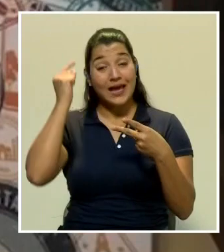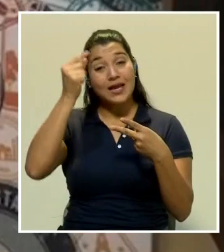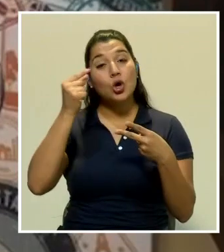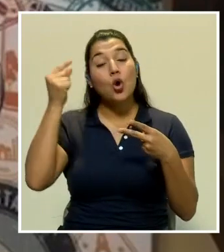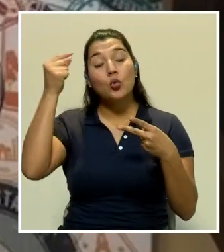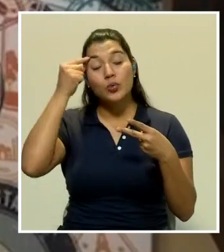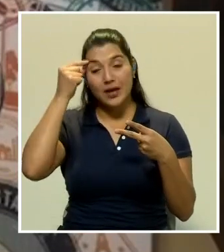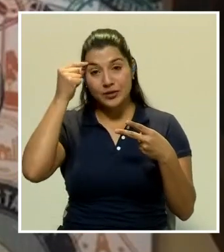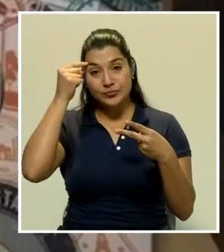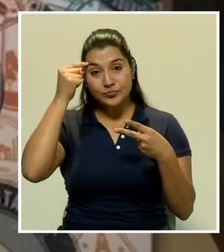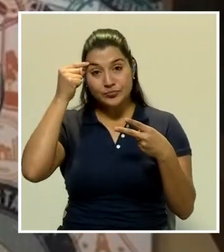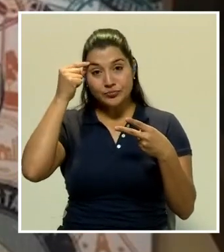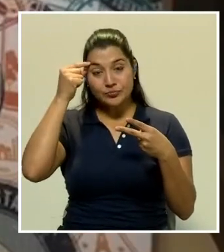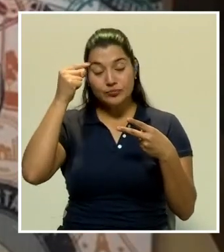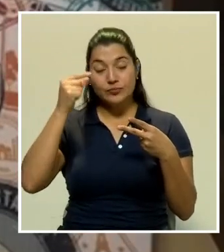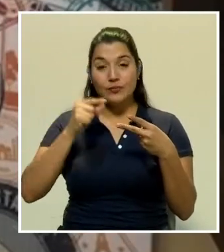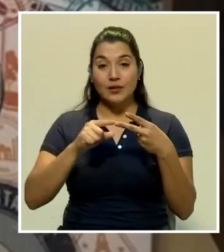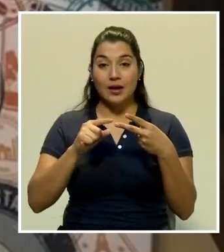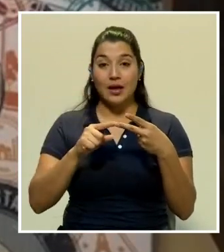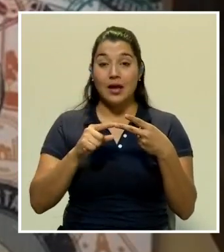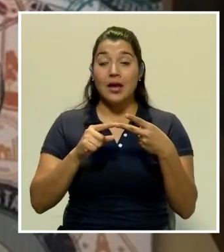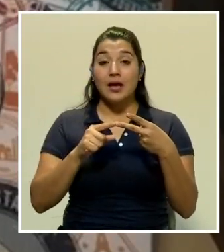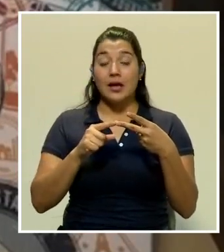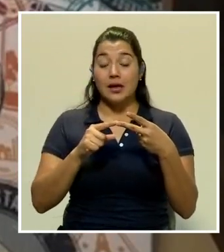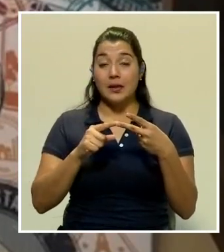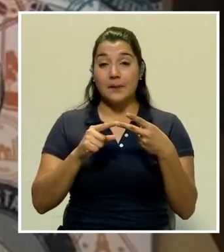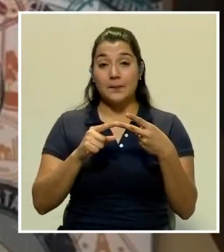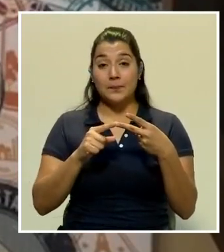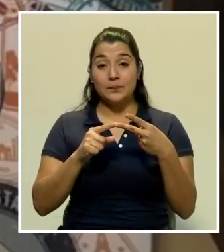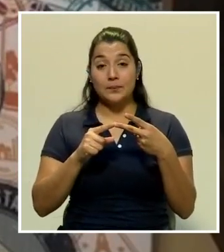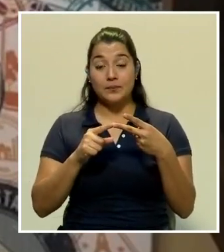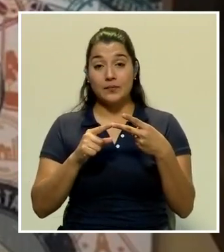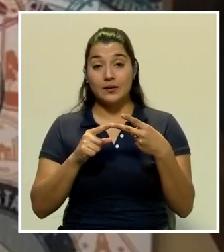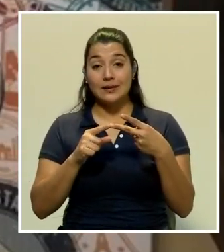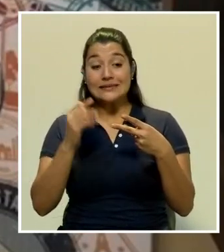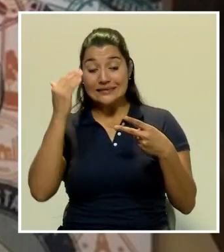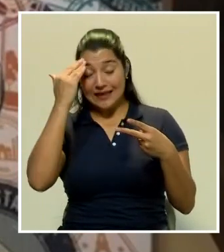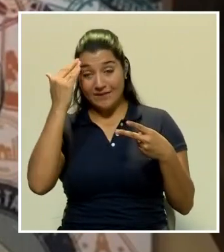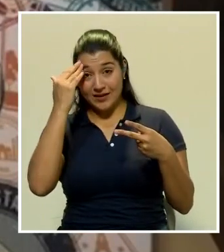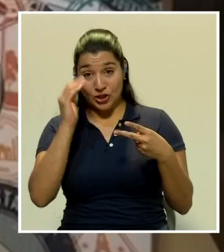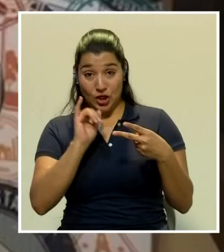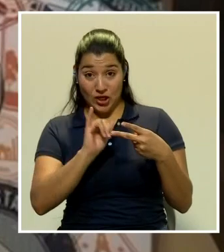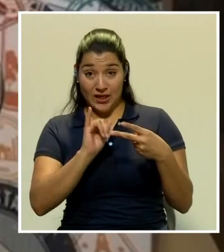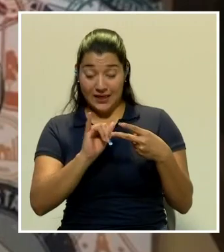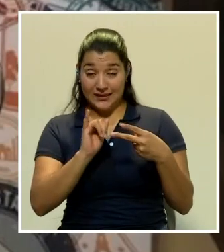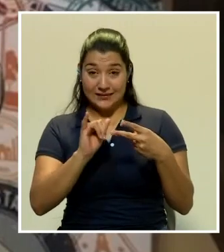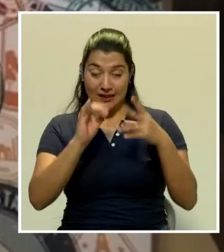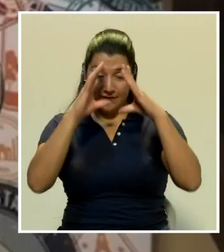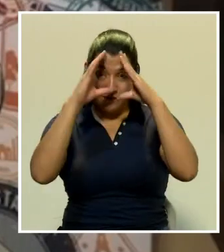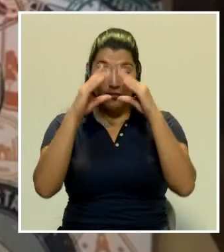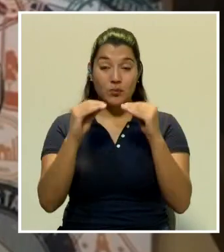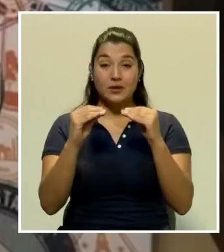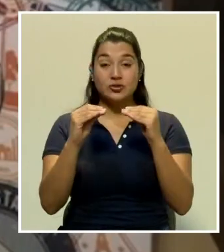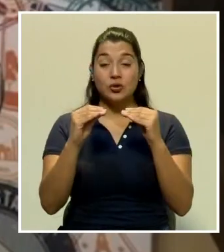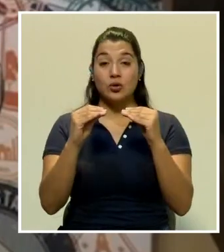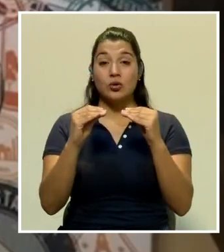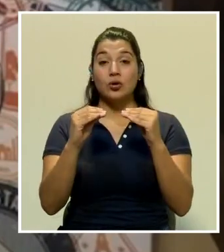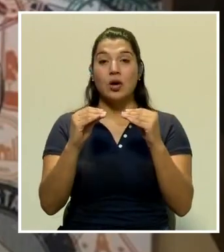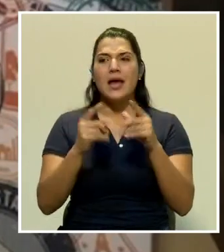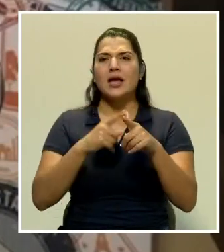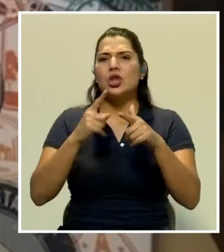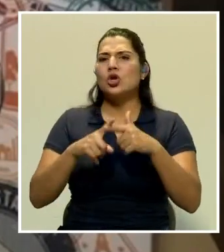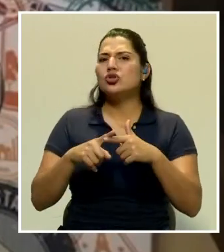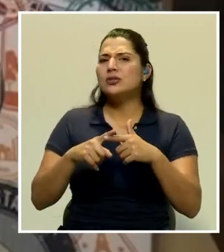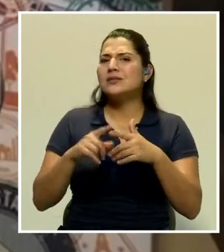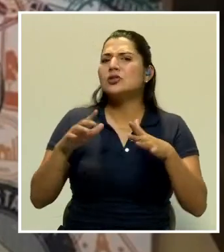gobierno basado en este principio que el mismo sistema sabe cómo nos van a